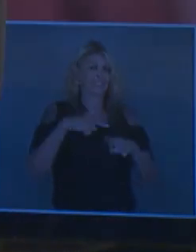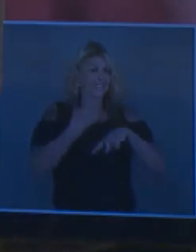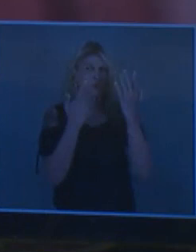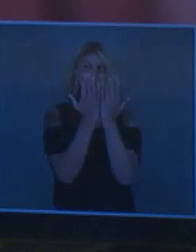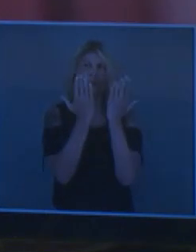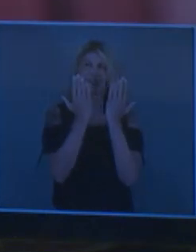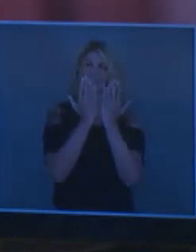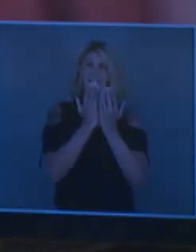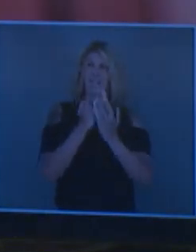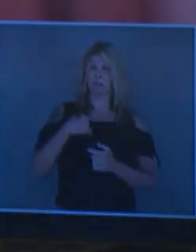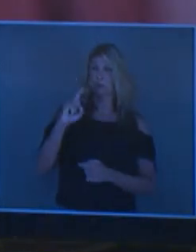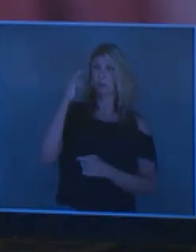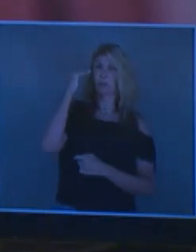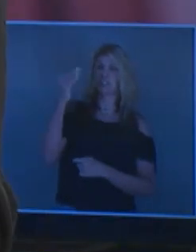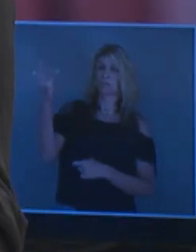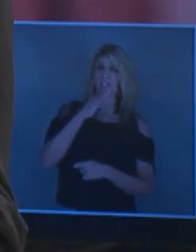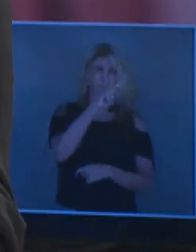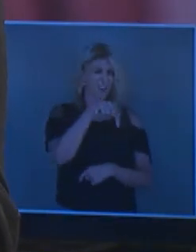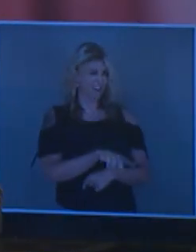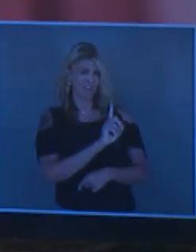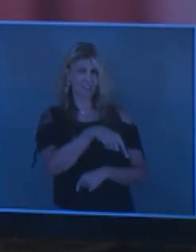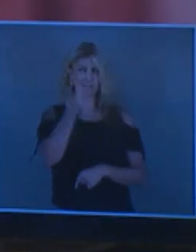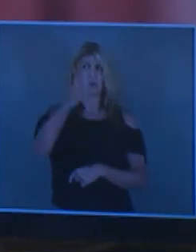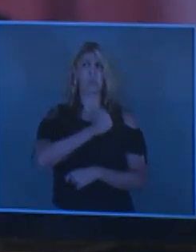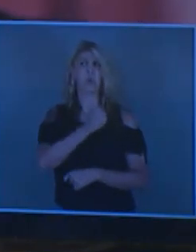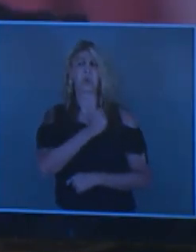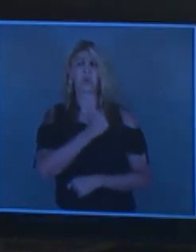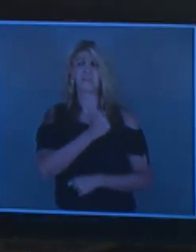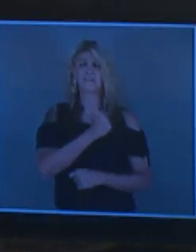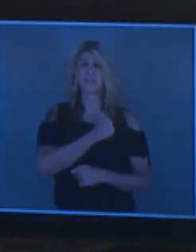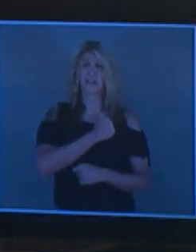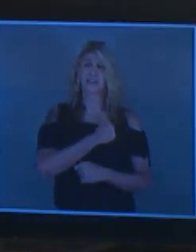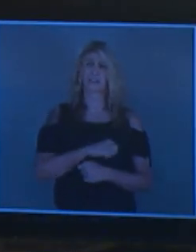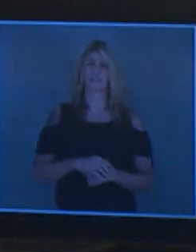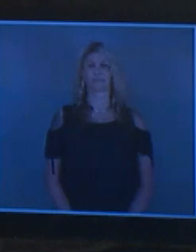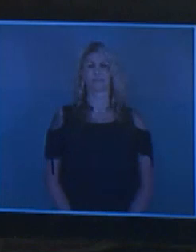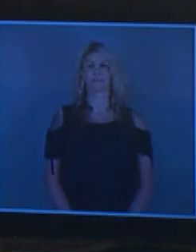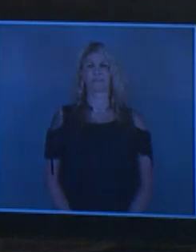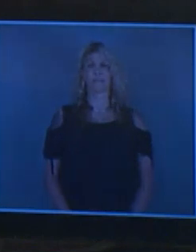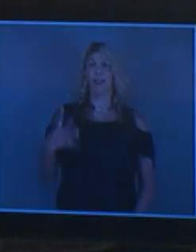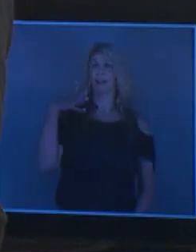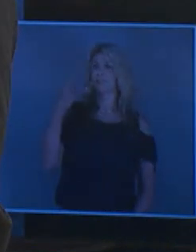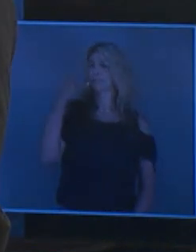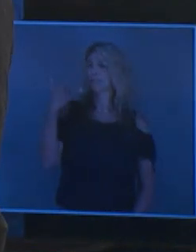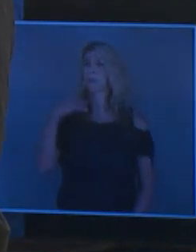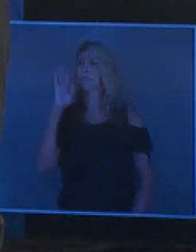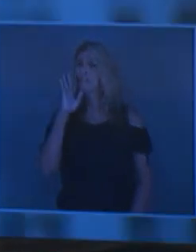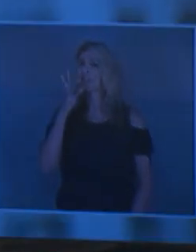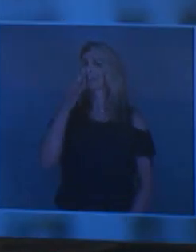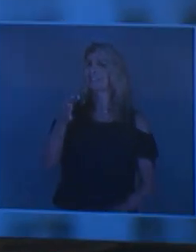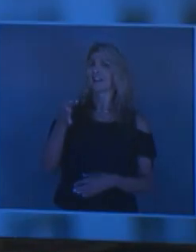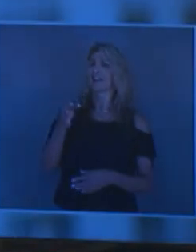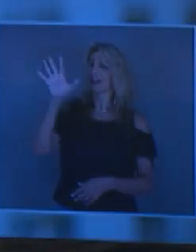corta el pelo se le deja el pelo largo se le cambia la vida estimen está se le pregunta cómo te quieres llamar y punto eso es lo que se hace en las infancias